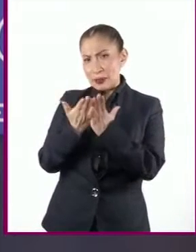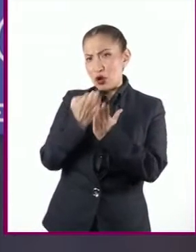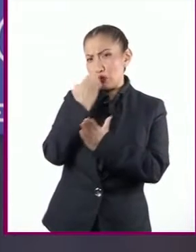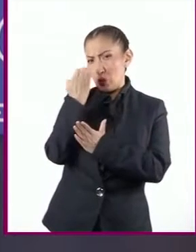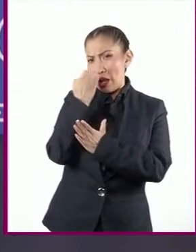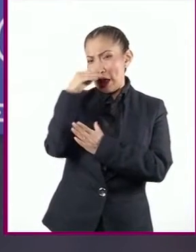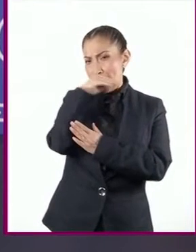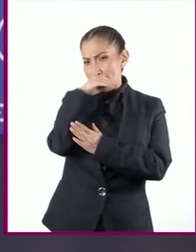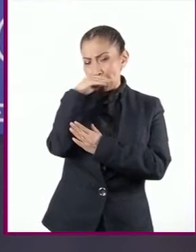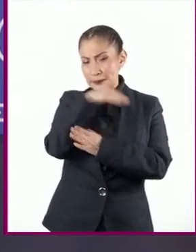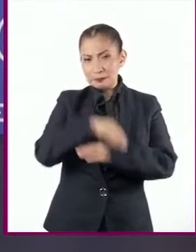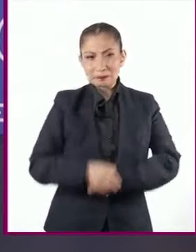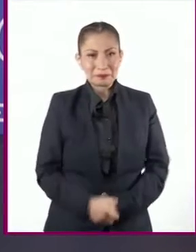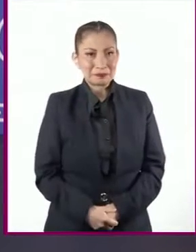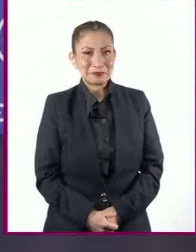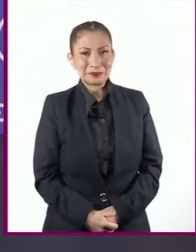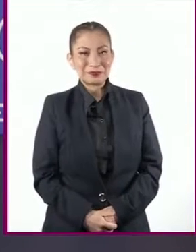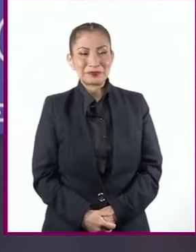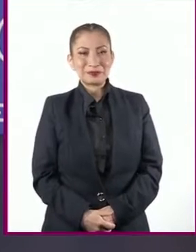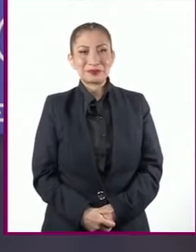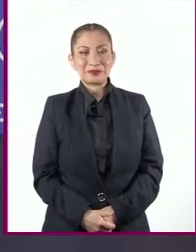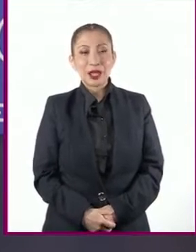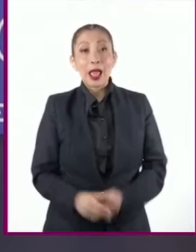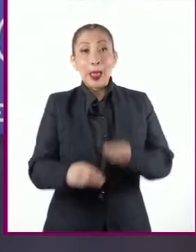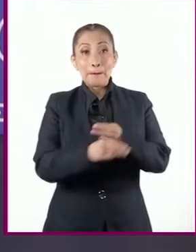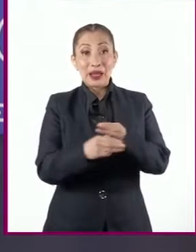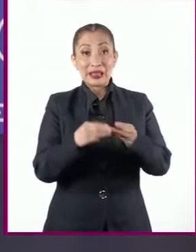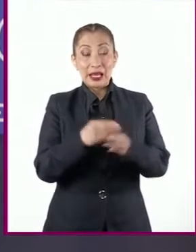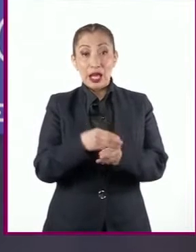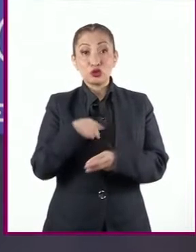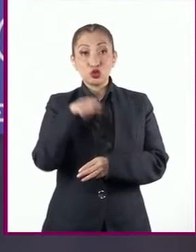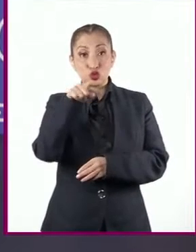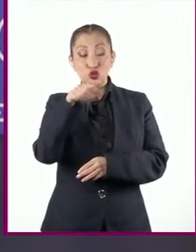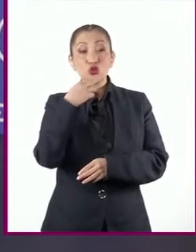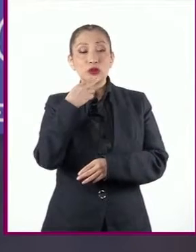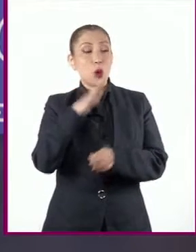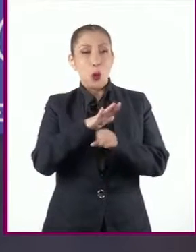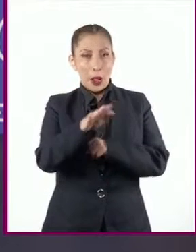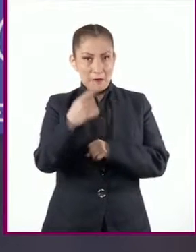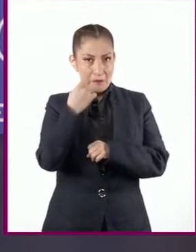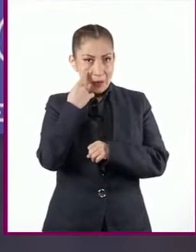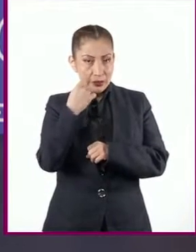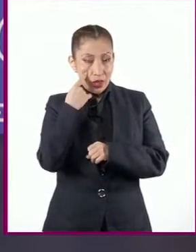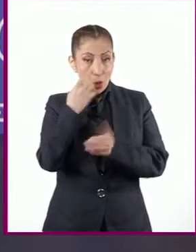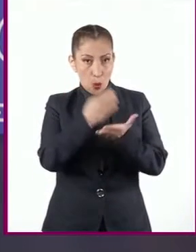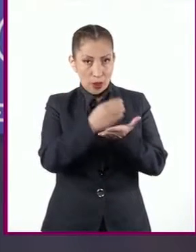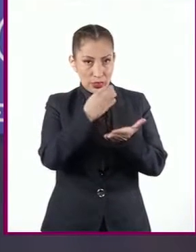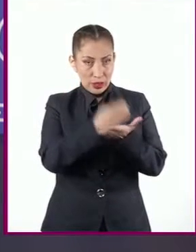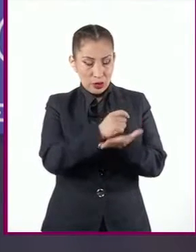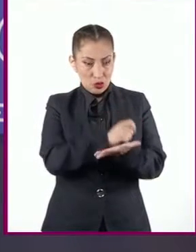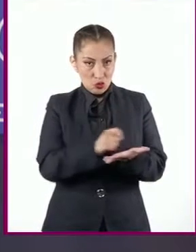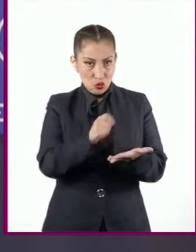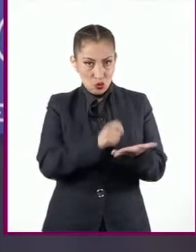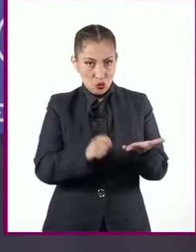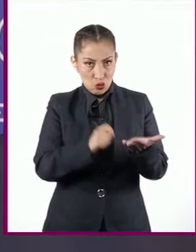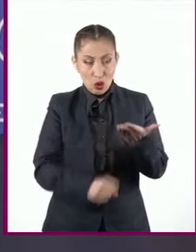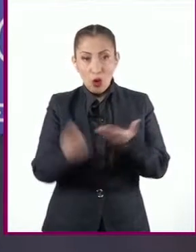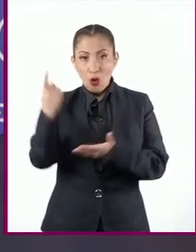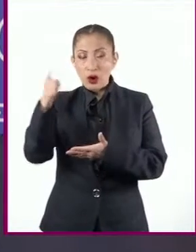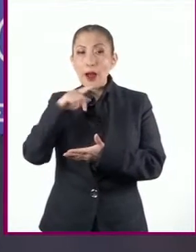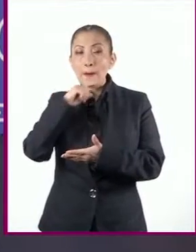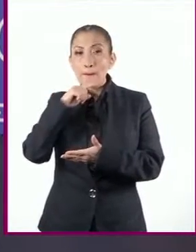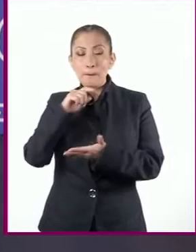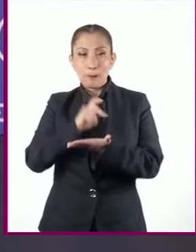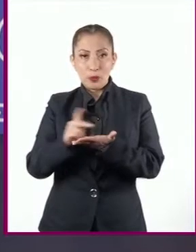texto gratuito. Los materiales que van a utilizar en esta clase son su cuaderno, un